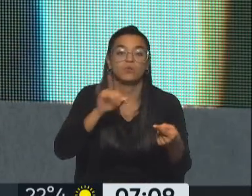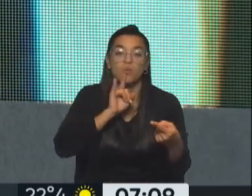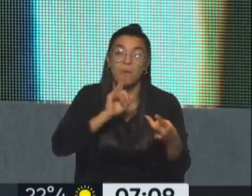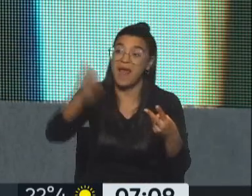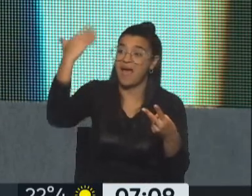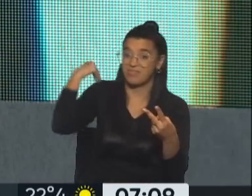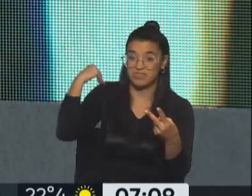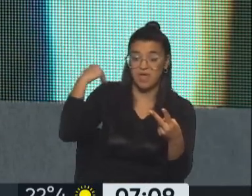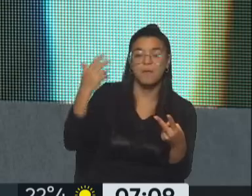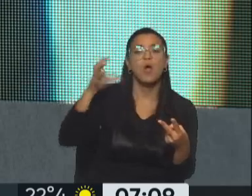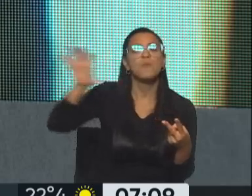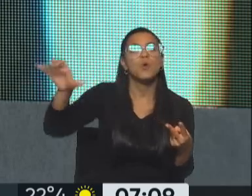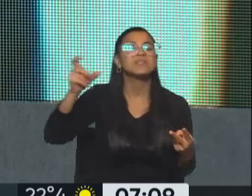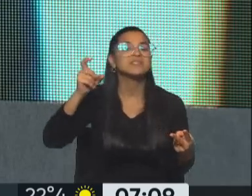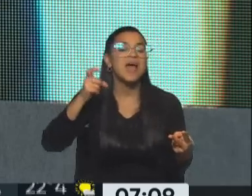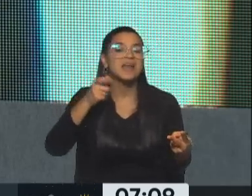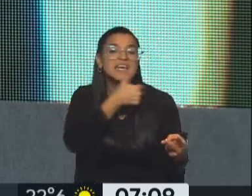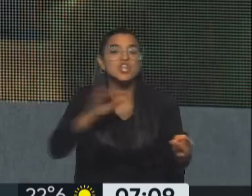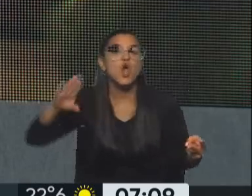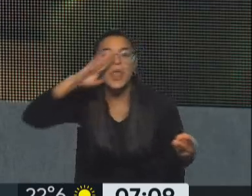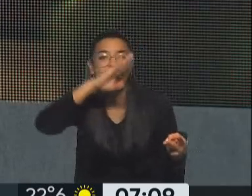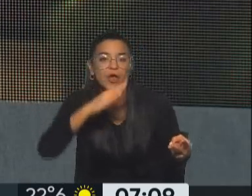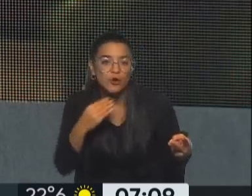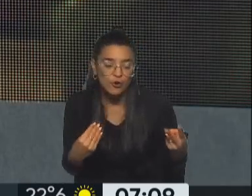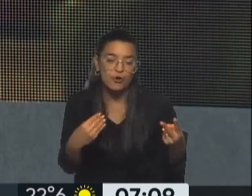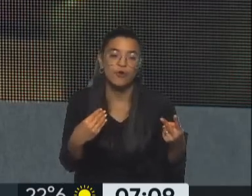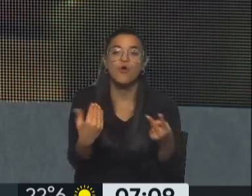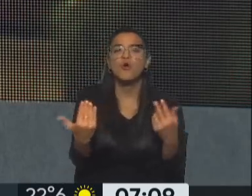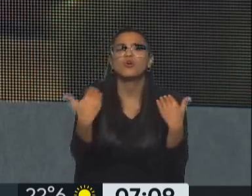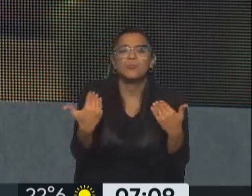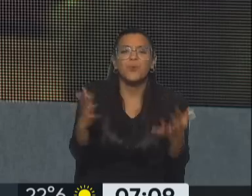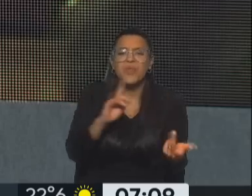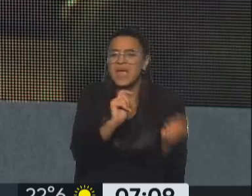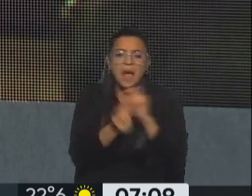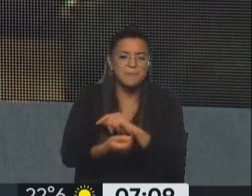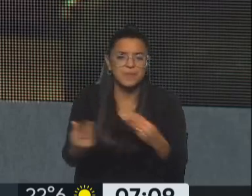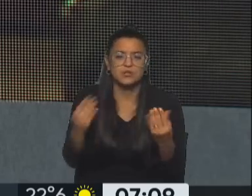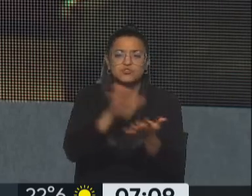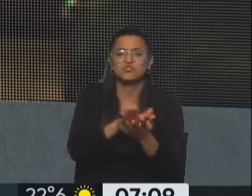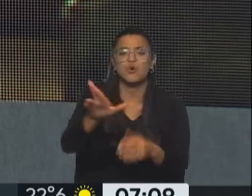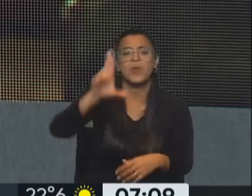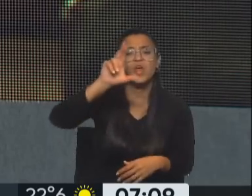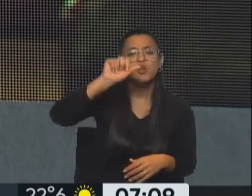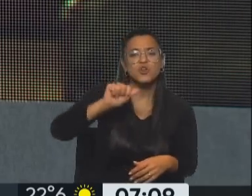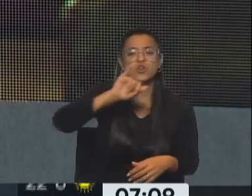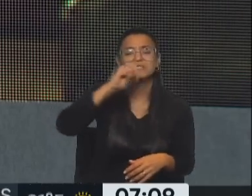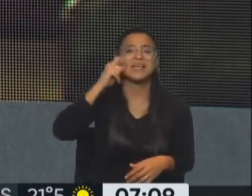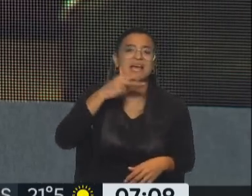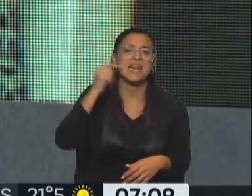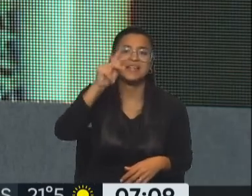aquel momento para la provincia de Río Negro. ¿Qué es lo que podría haber hecho cambiar, en el caso puntual de Rosenkrantz, su fallo,